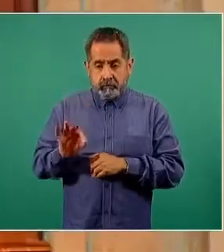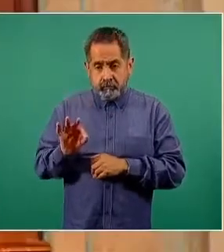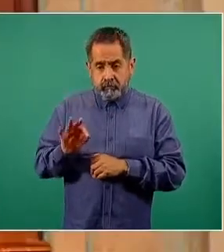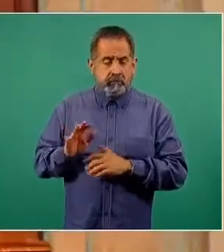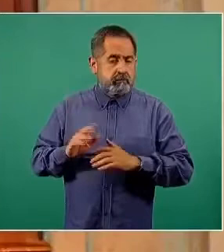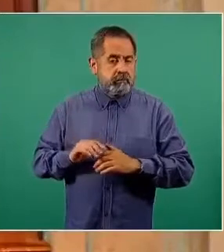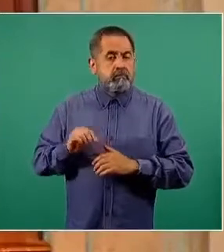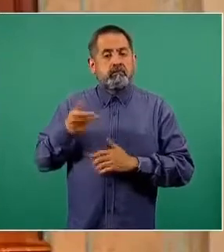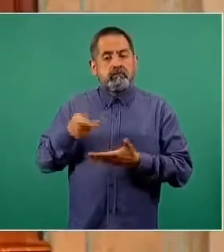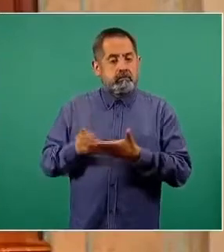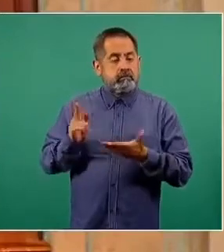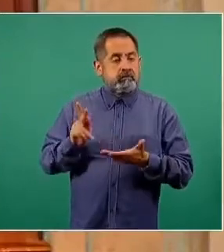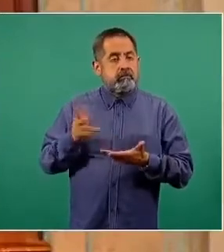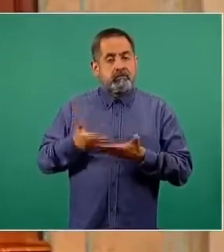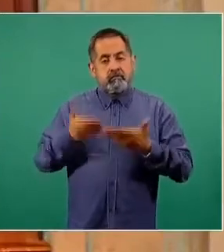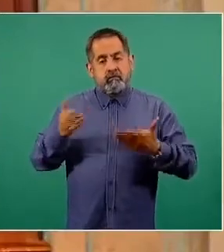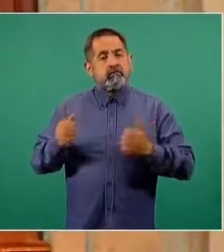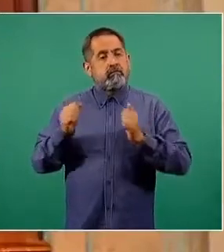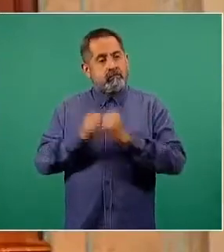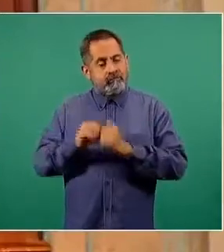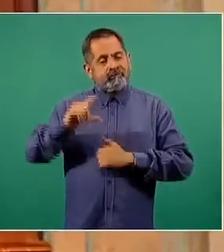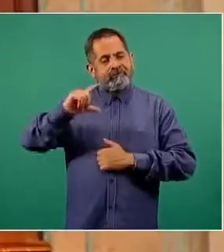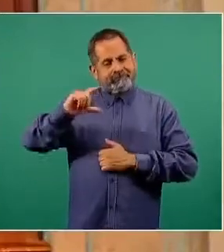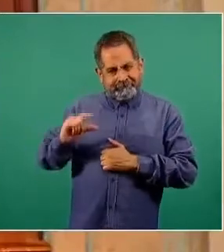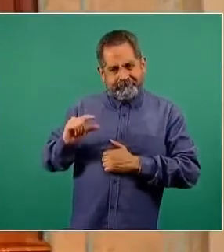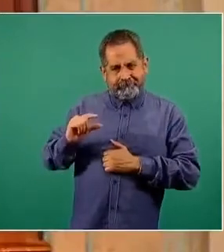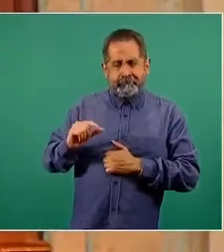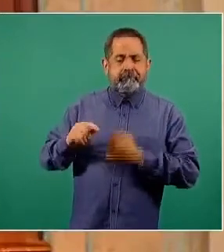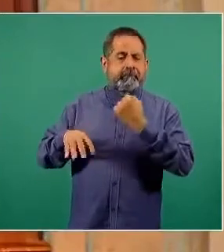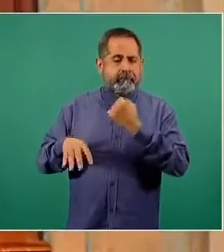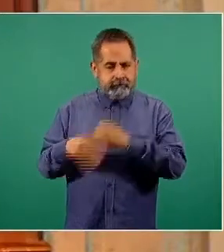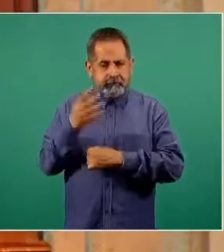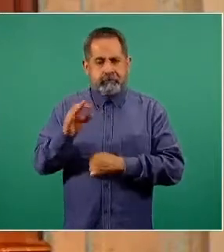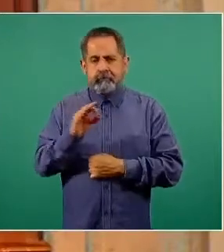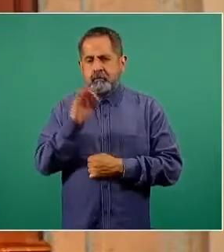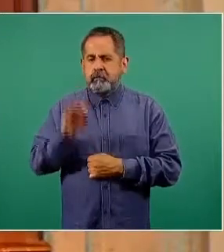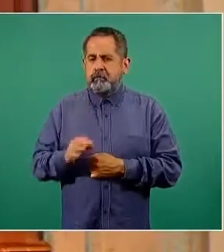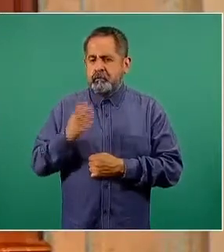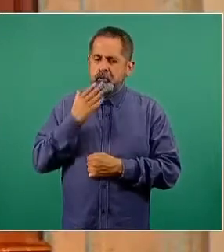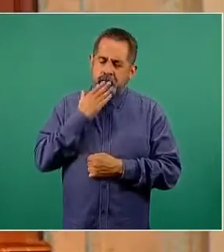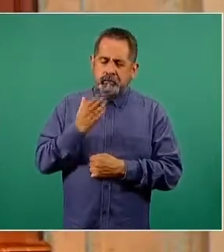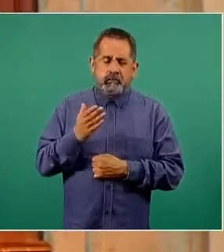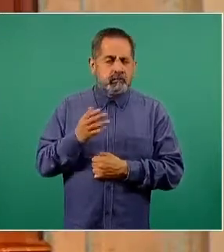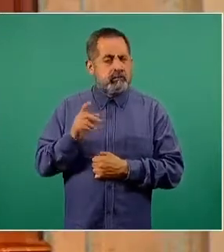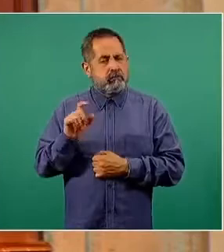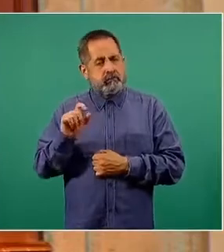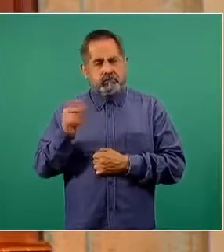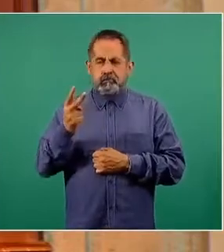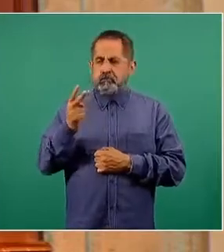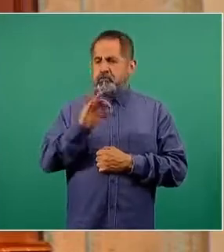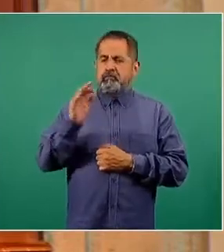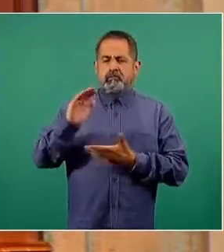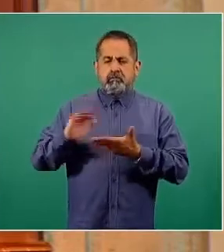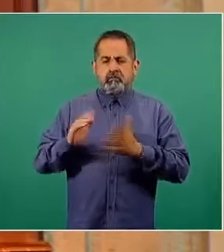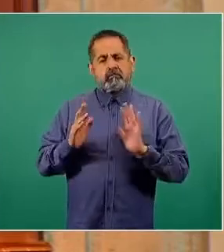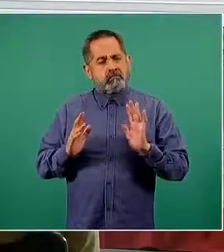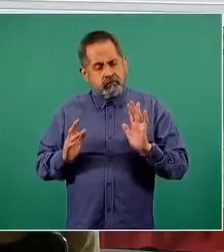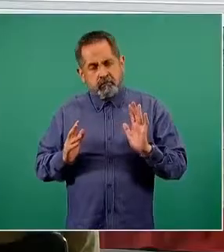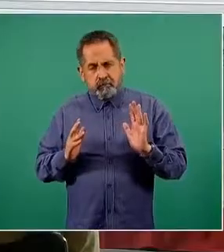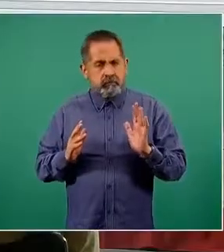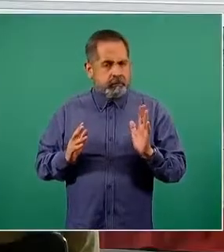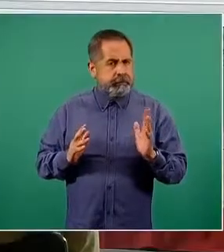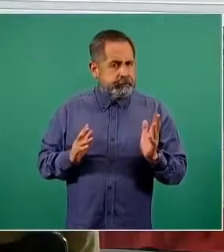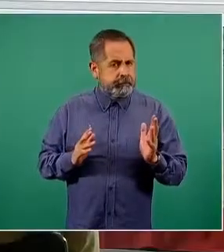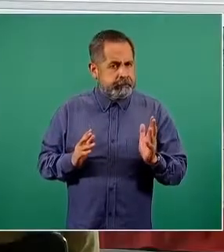entonces abrimos hoy nuevamente con este descenso en la curva nacional de menos 24%, lo que además permite también